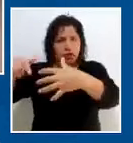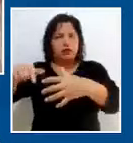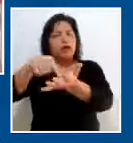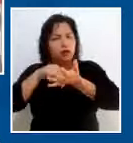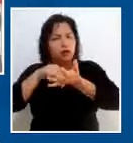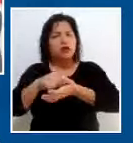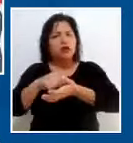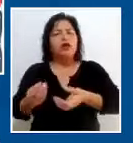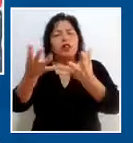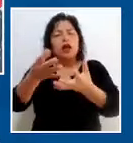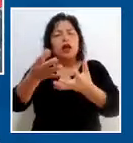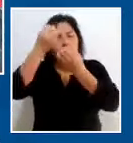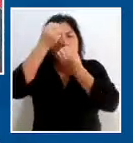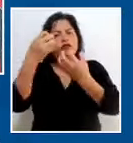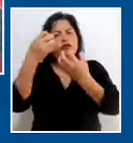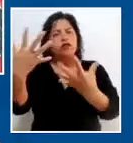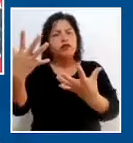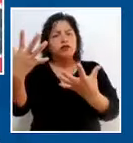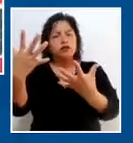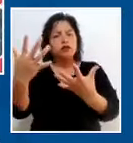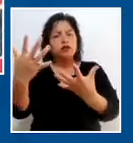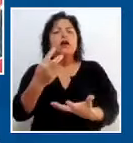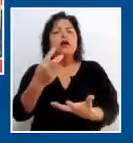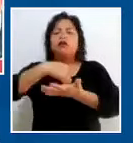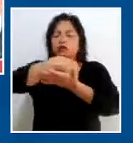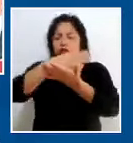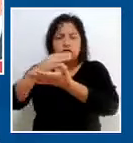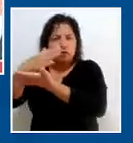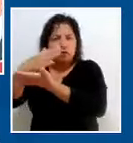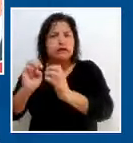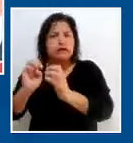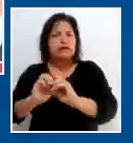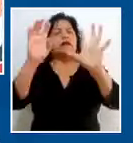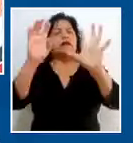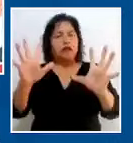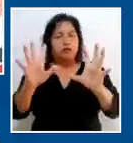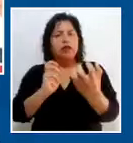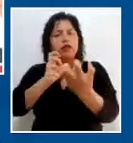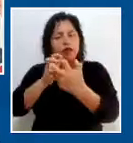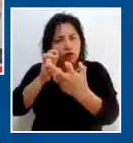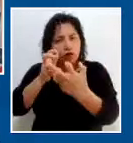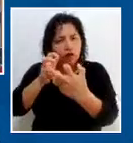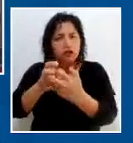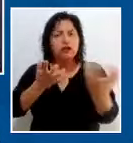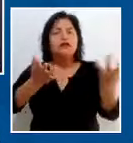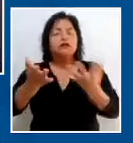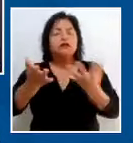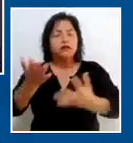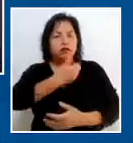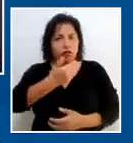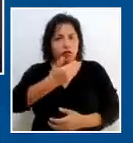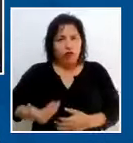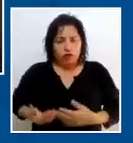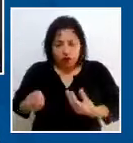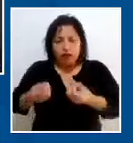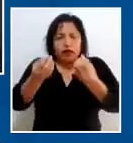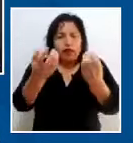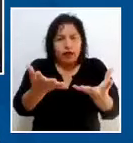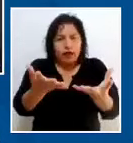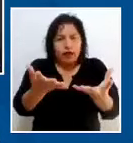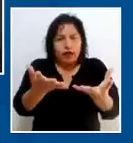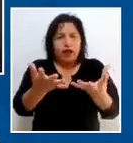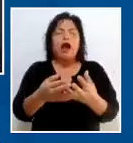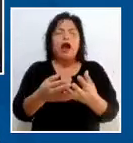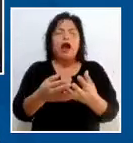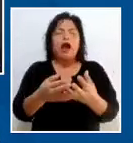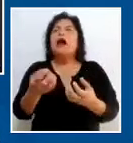dos rubros de manera muy concreta, vinculadas con el servicio público que brindan y aquellas vinculadas con